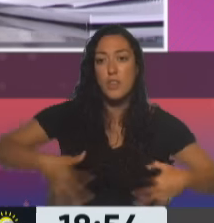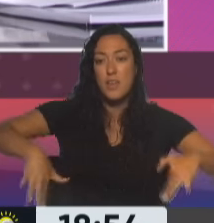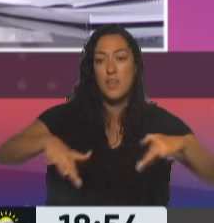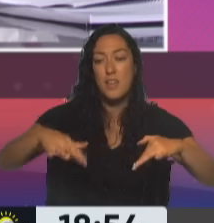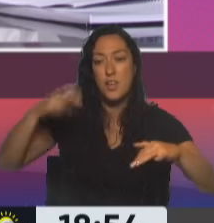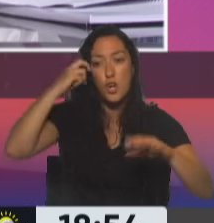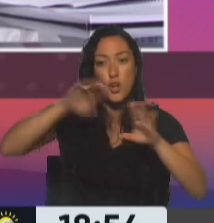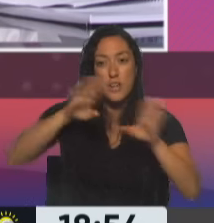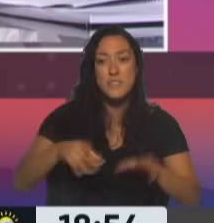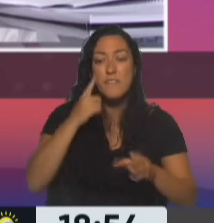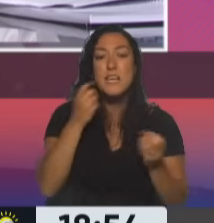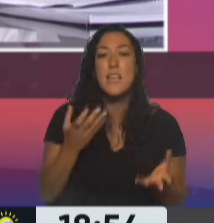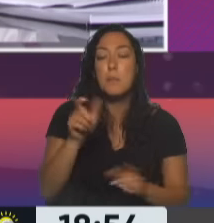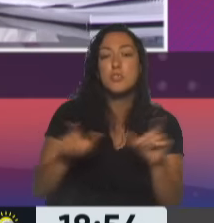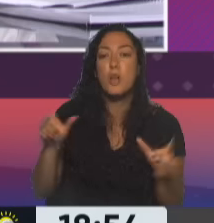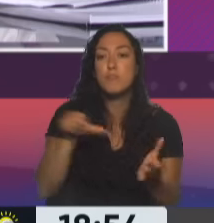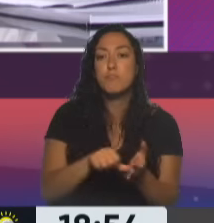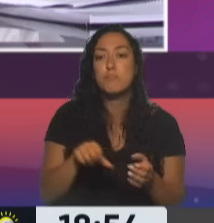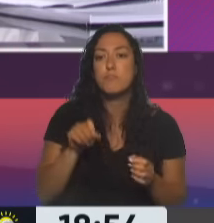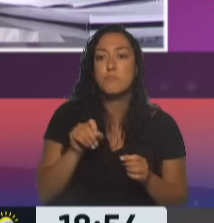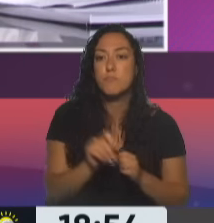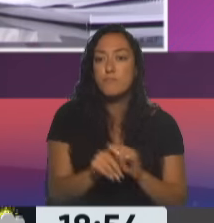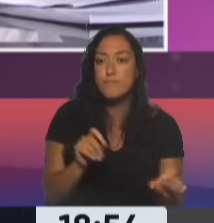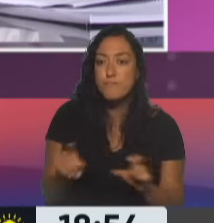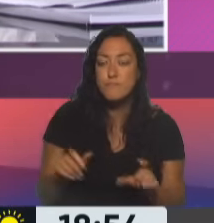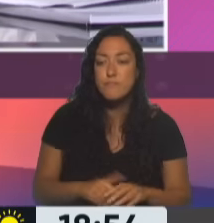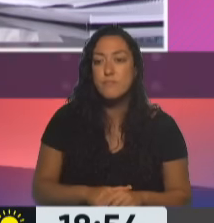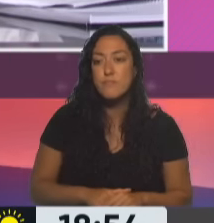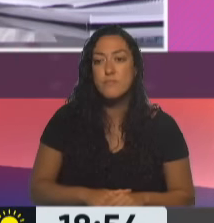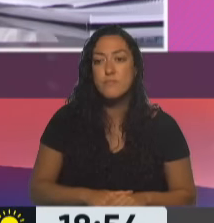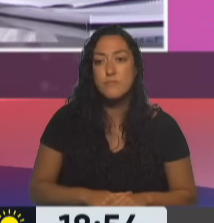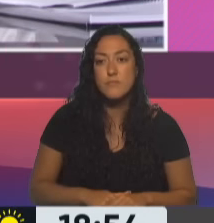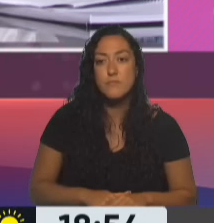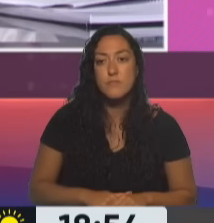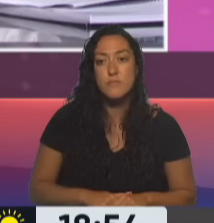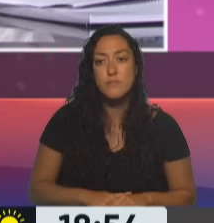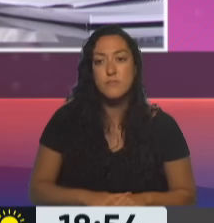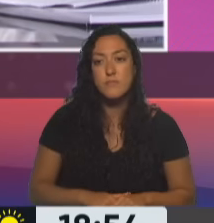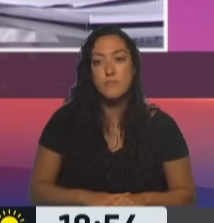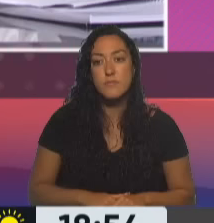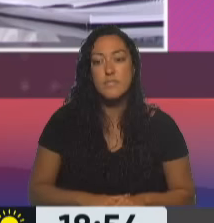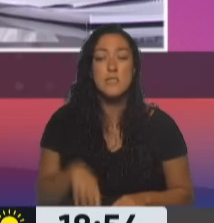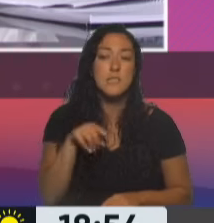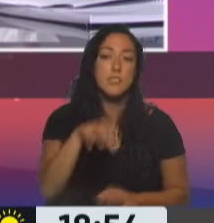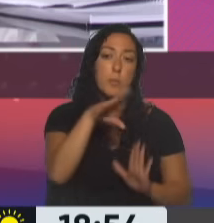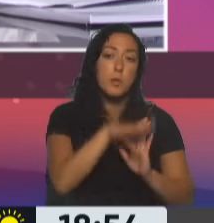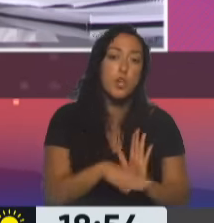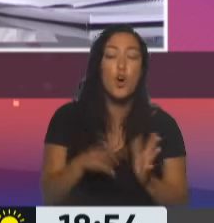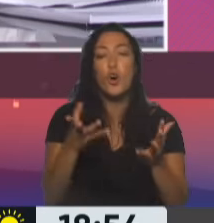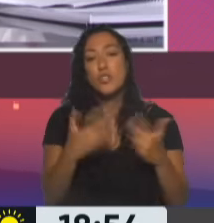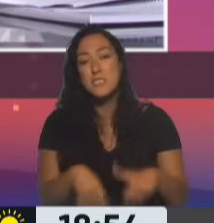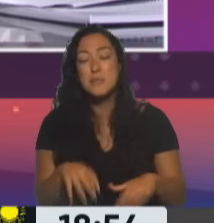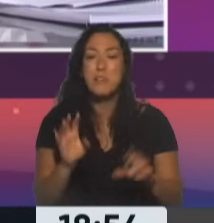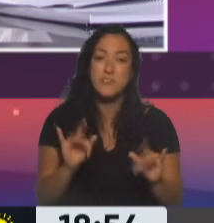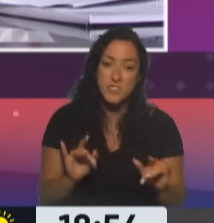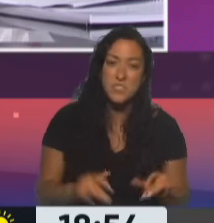ver también cómo lo toman los portugueses, ¿no? Esto de volver, digo, tiene todo un protocolo, un sistema que no es muy